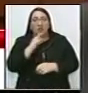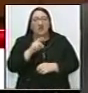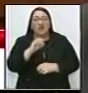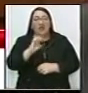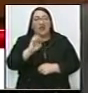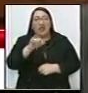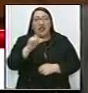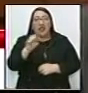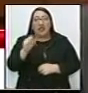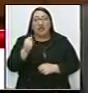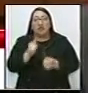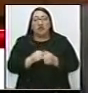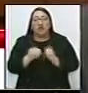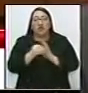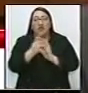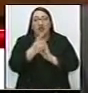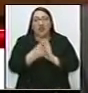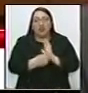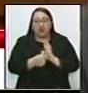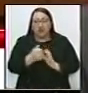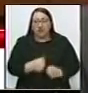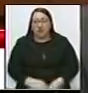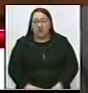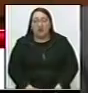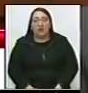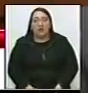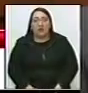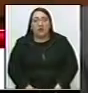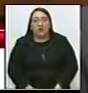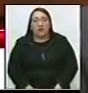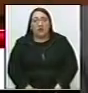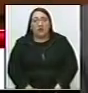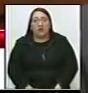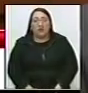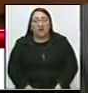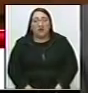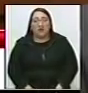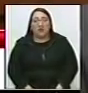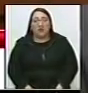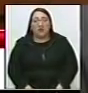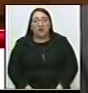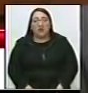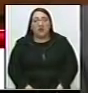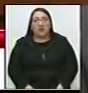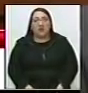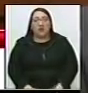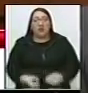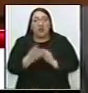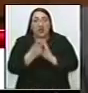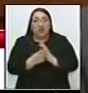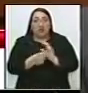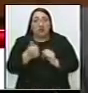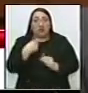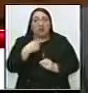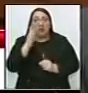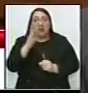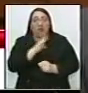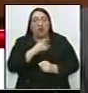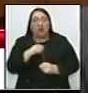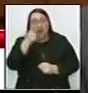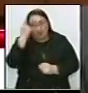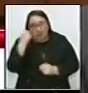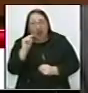en un decreto supremo. Los decretos supremos, presidente, son decisiones del gobierno y para el